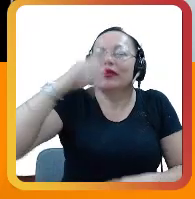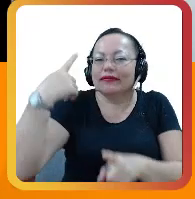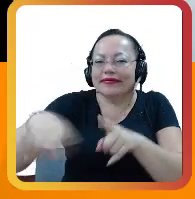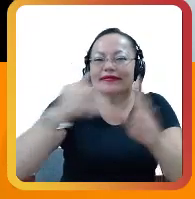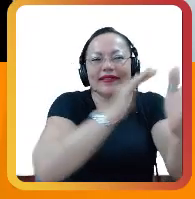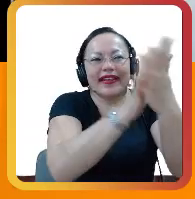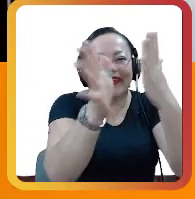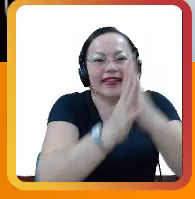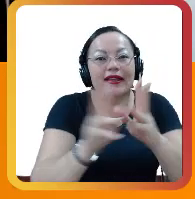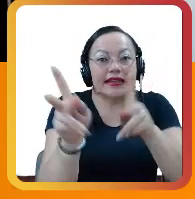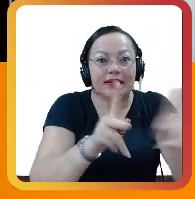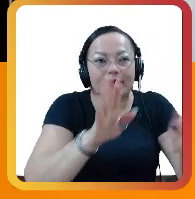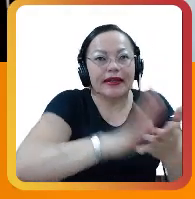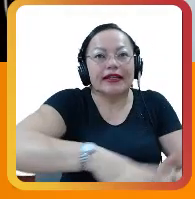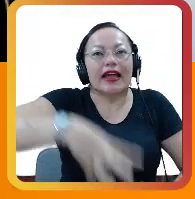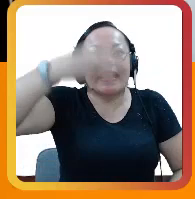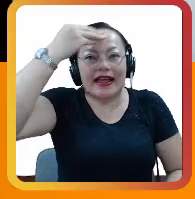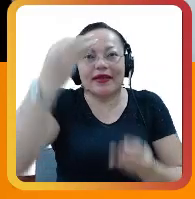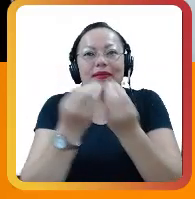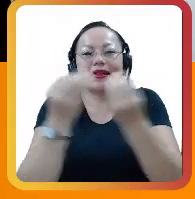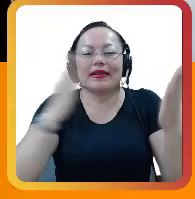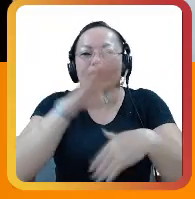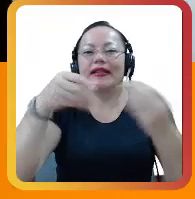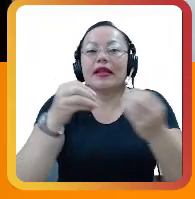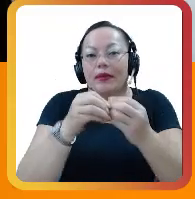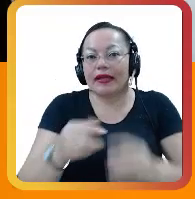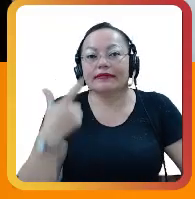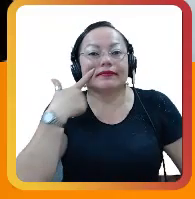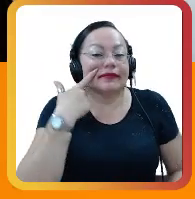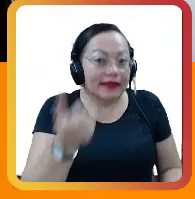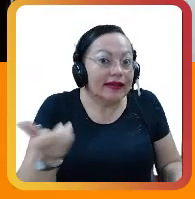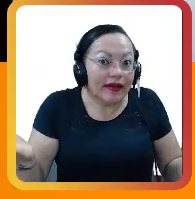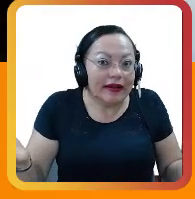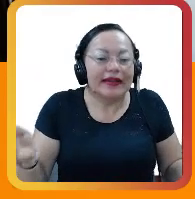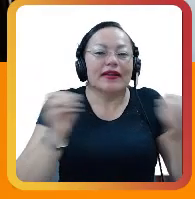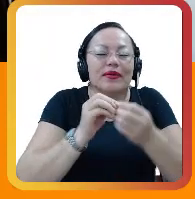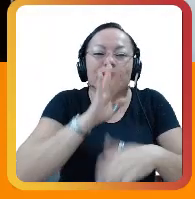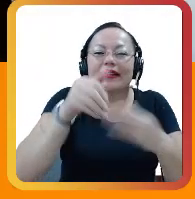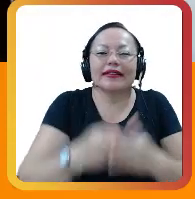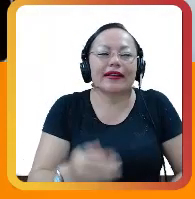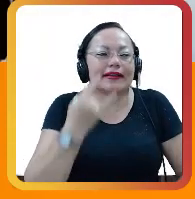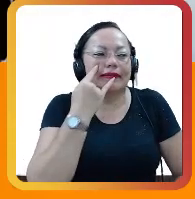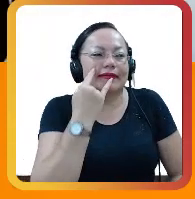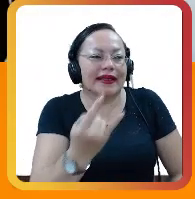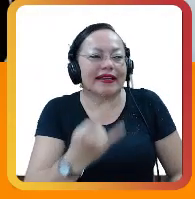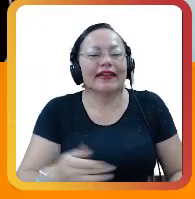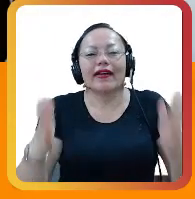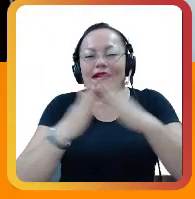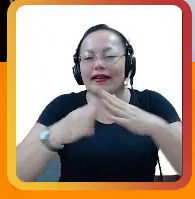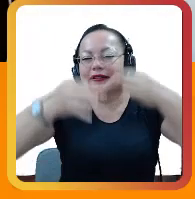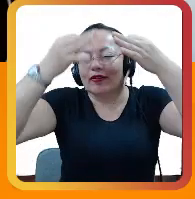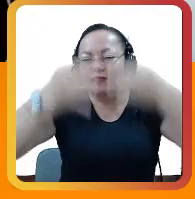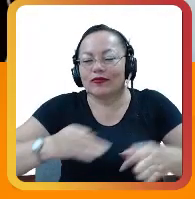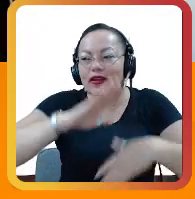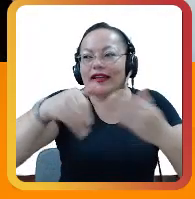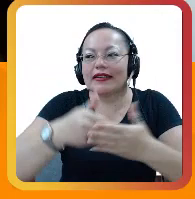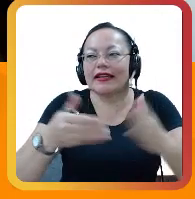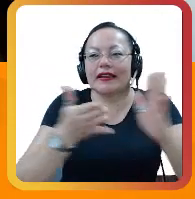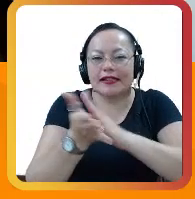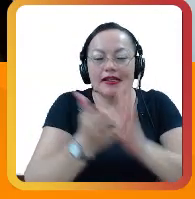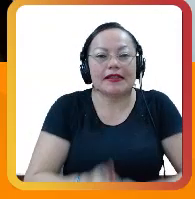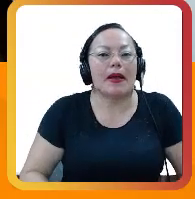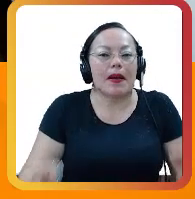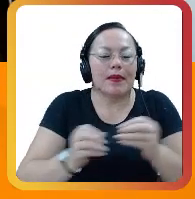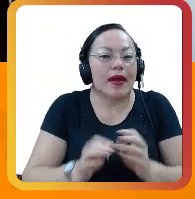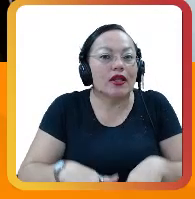tener entretenidos a nuestro público en casa y bueno, que ellos también se pongan a hacer esas recetas en casa, seguramente los va a poner